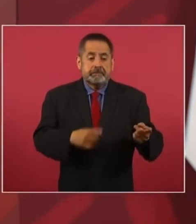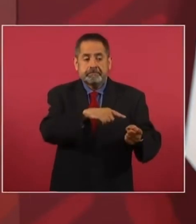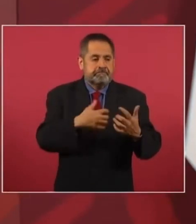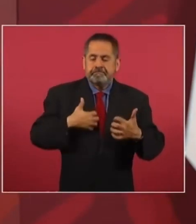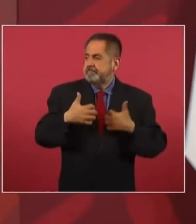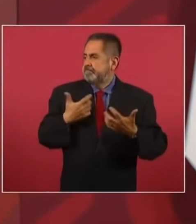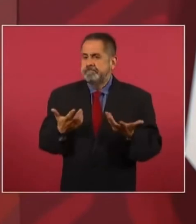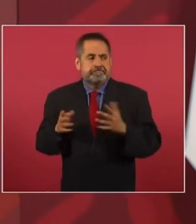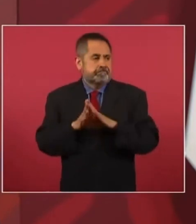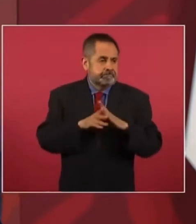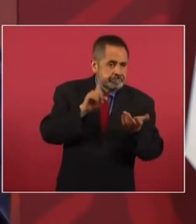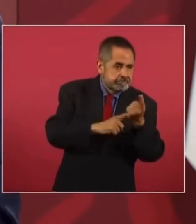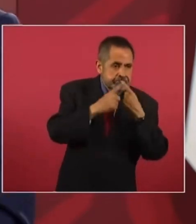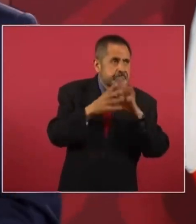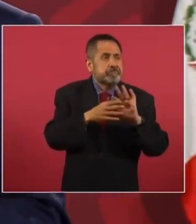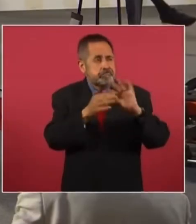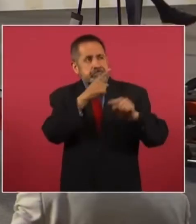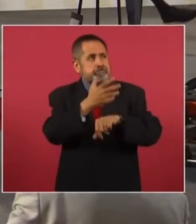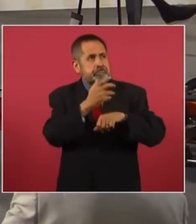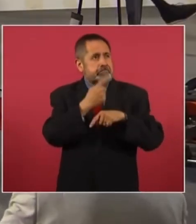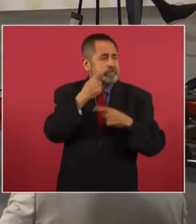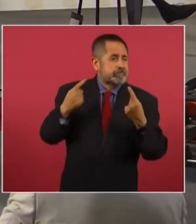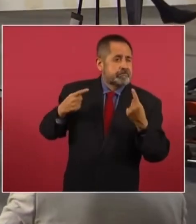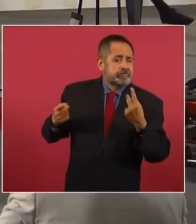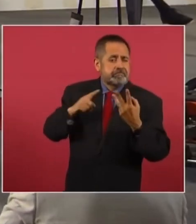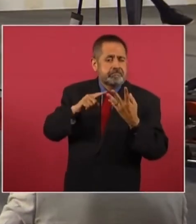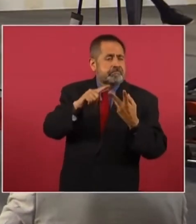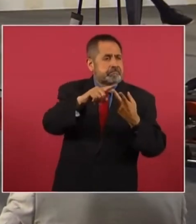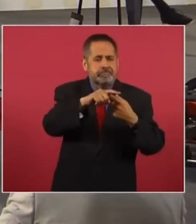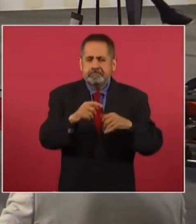empezaron a hacer trabajo en Estados Unidos